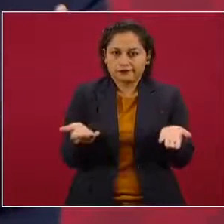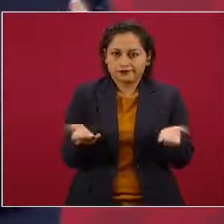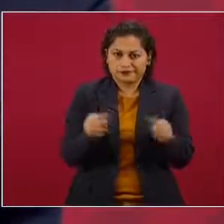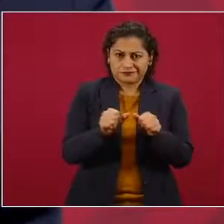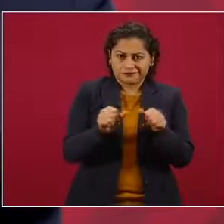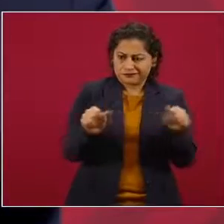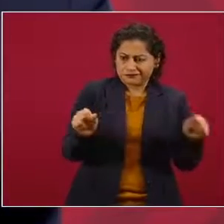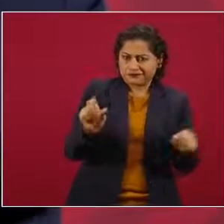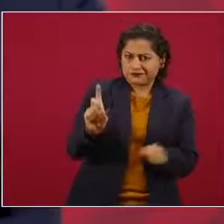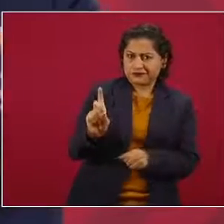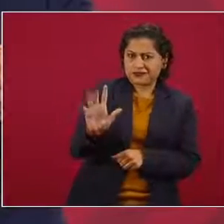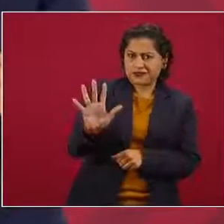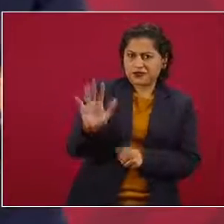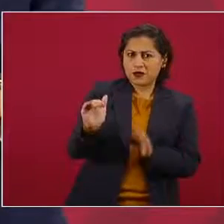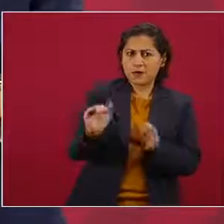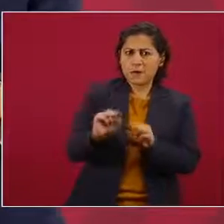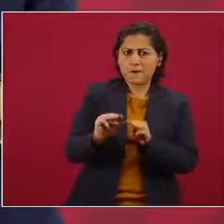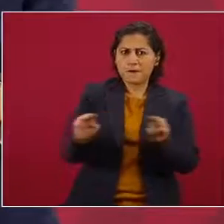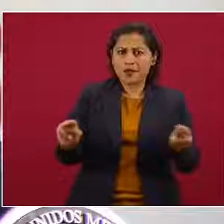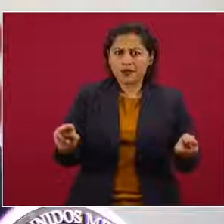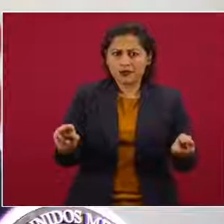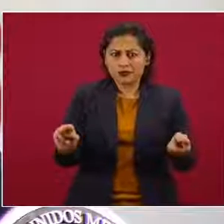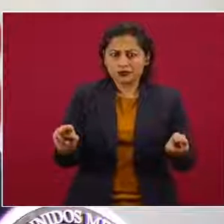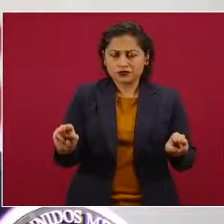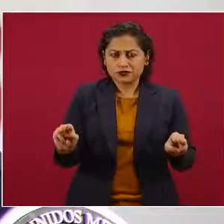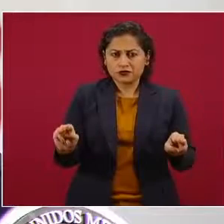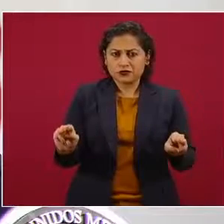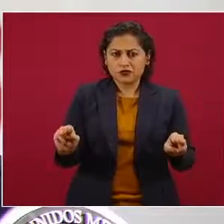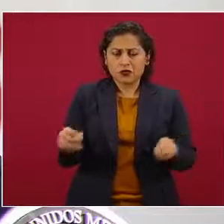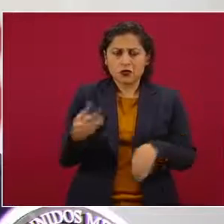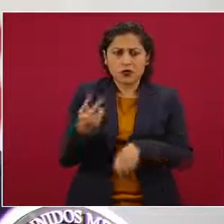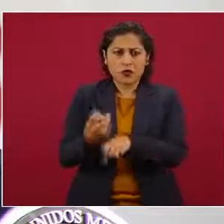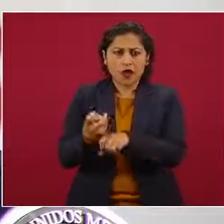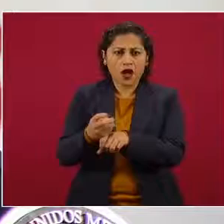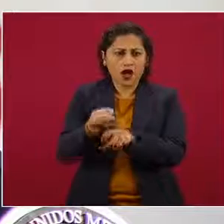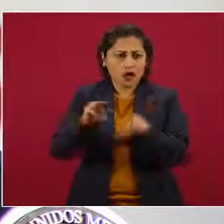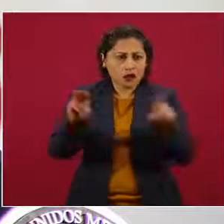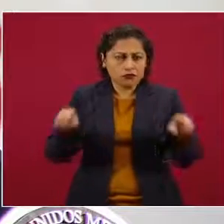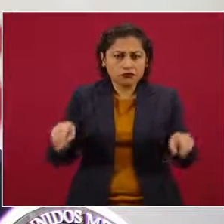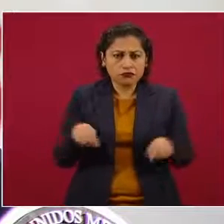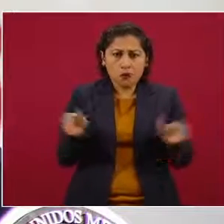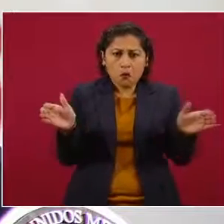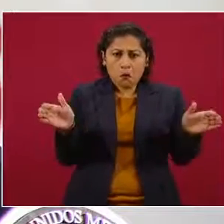35 metros cuadrados, huevitos, eso se acabó.